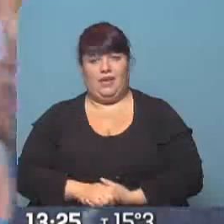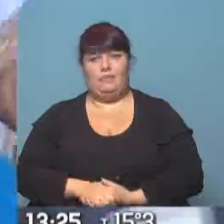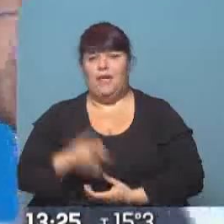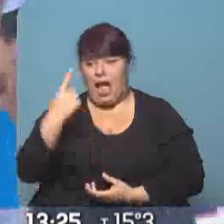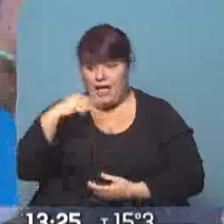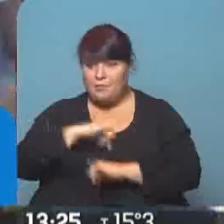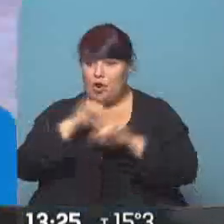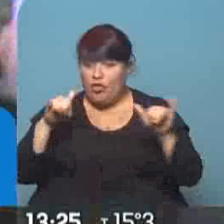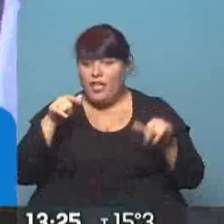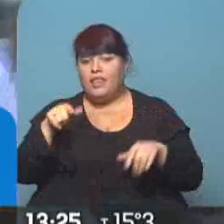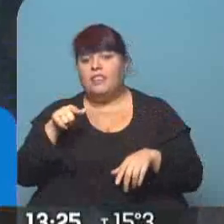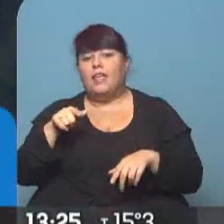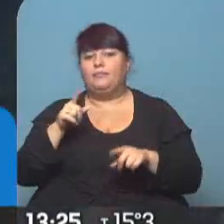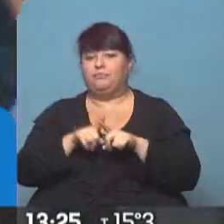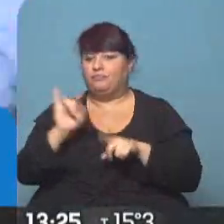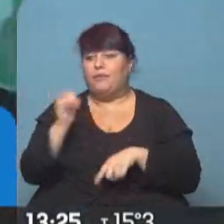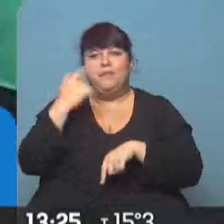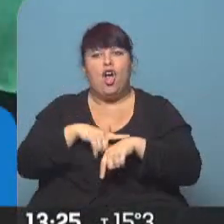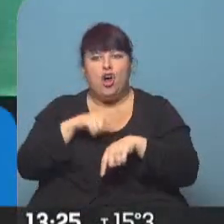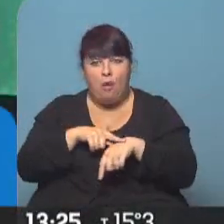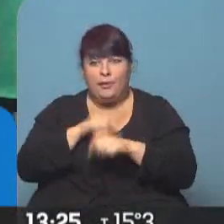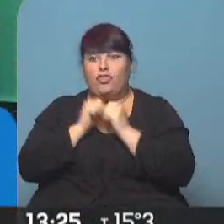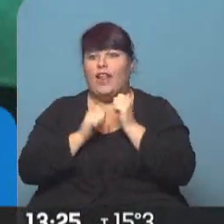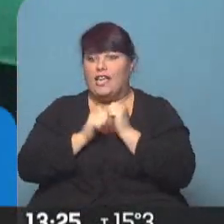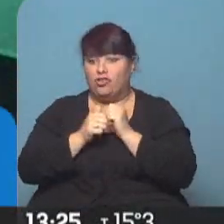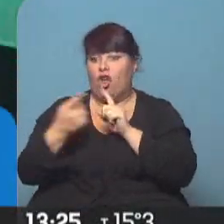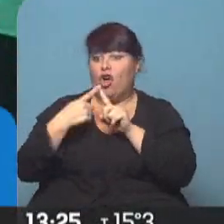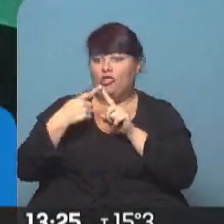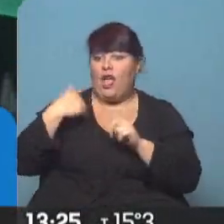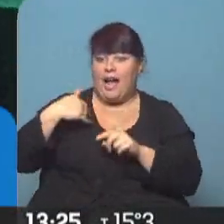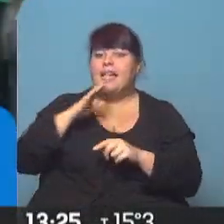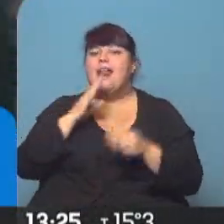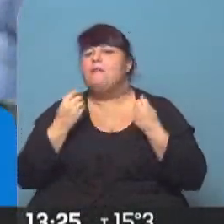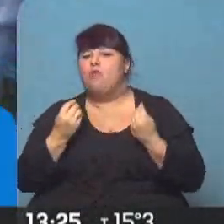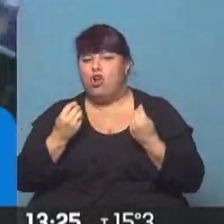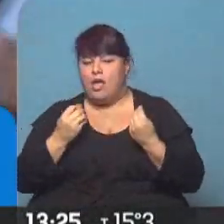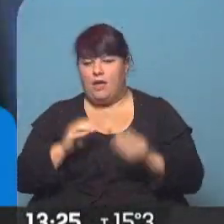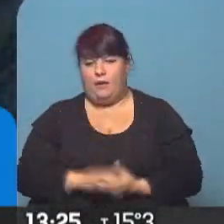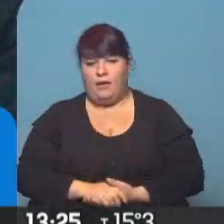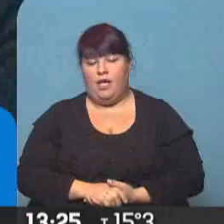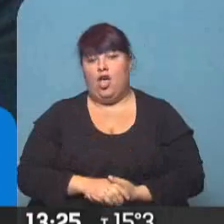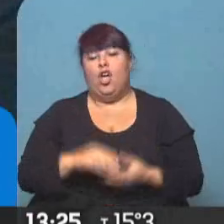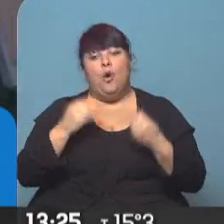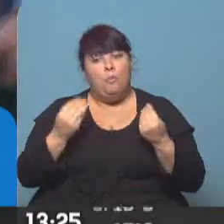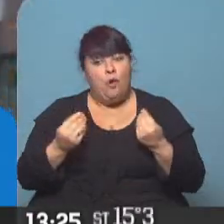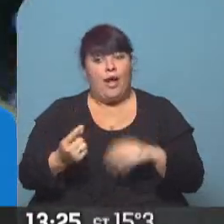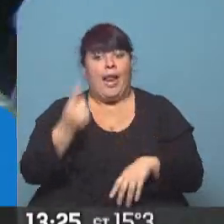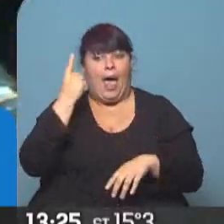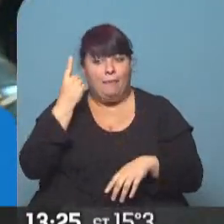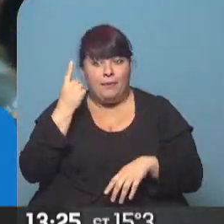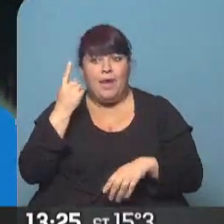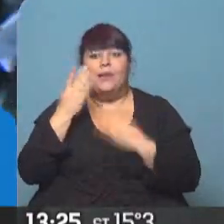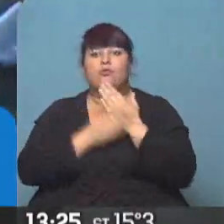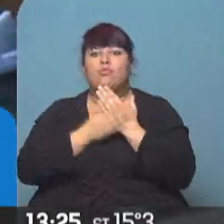de declarar que este es el mejor momento en la historia de la relación bilateral. ¿Por qué? Porque es la primera vez que un